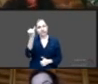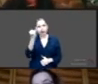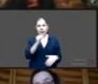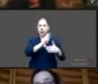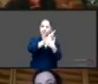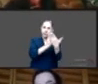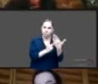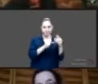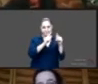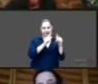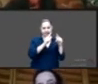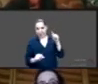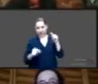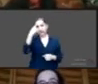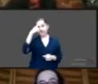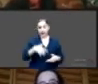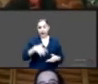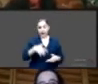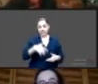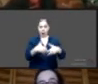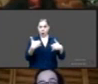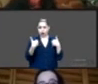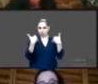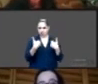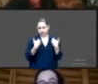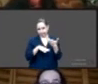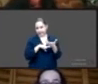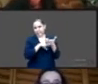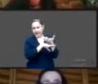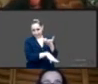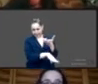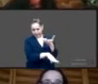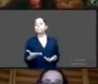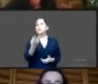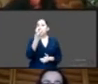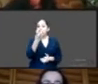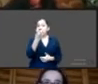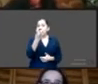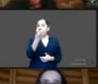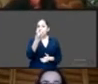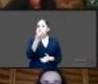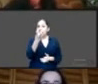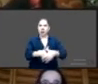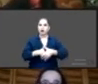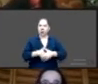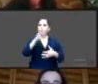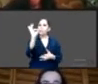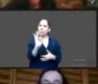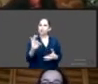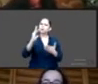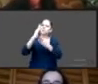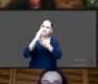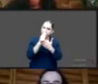Adolescentes, que quiere justo reducir este número de embarazos y el 50% entre las chicas de 15 a 19 años y